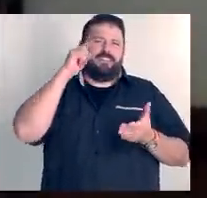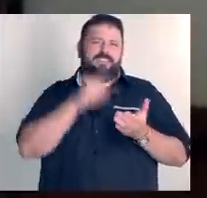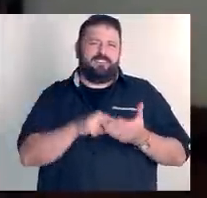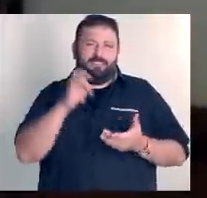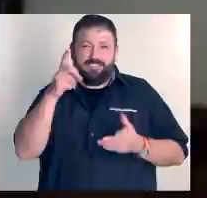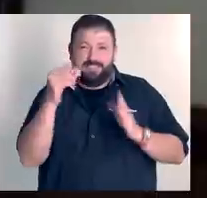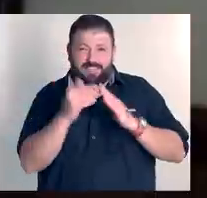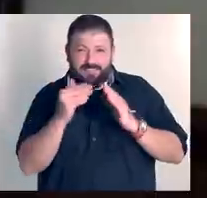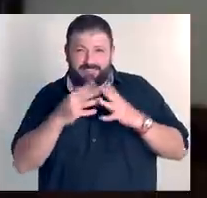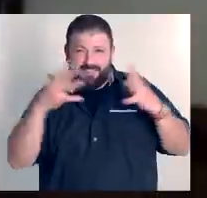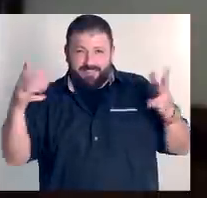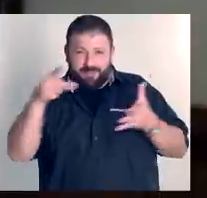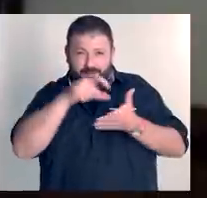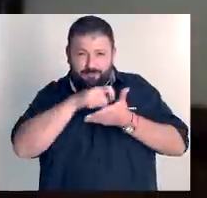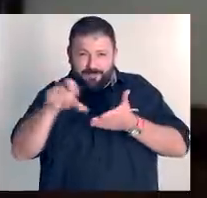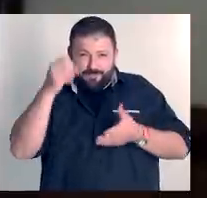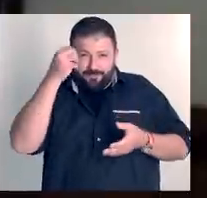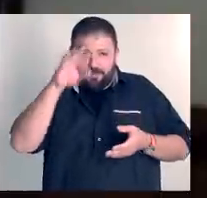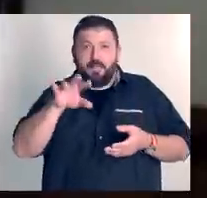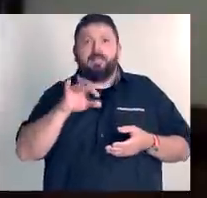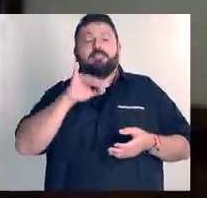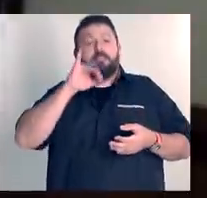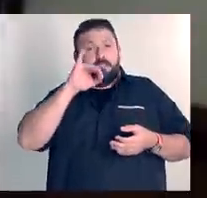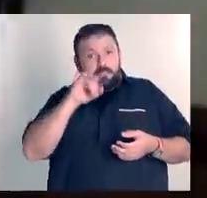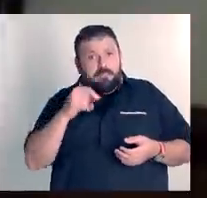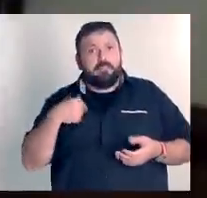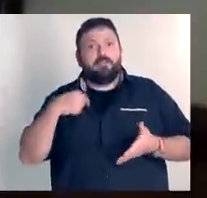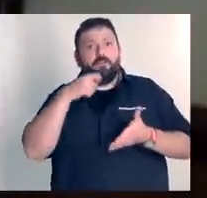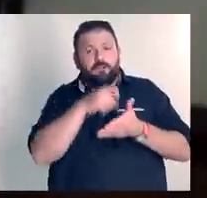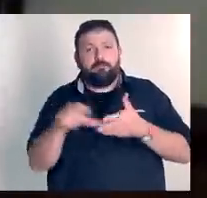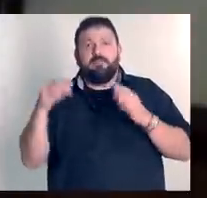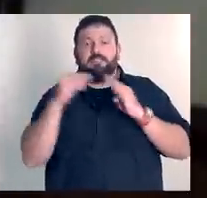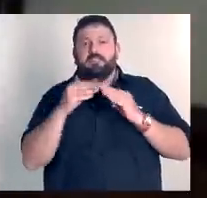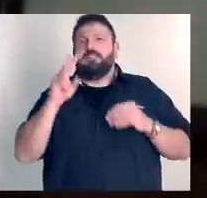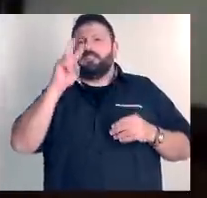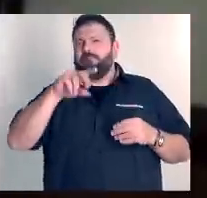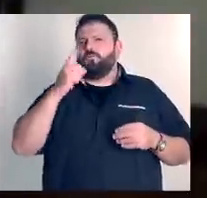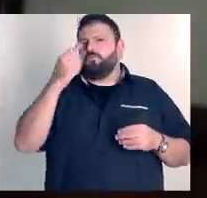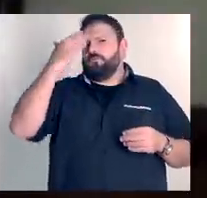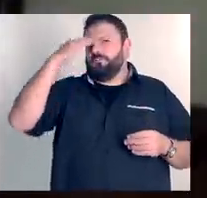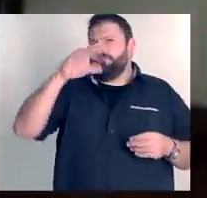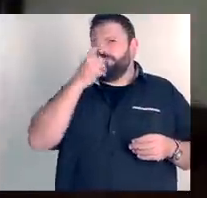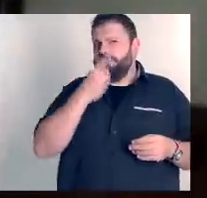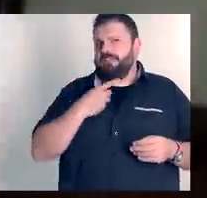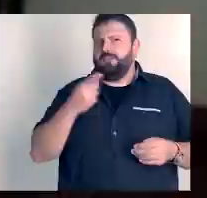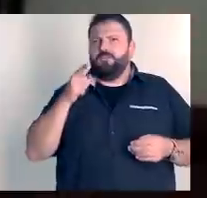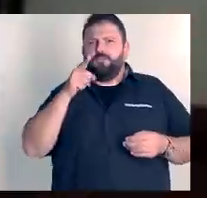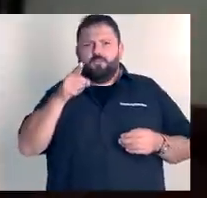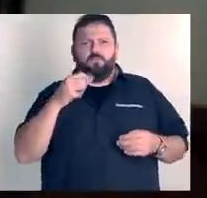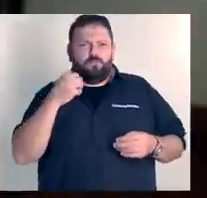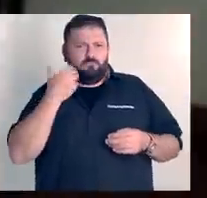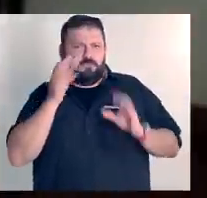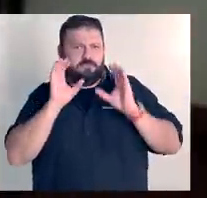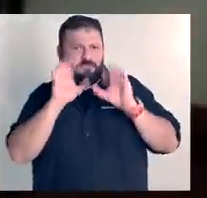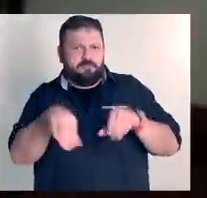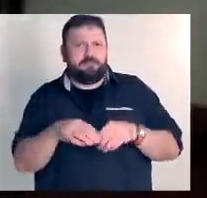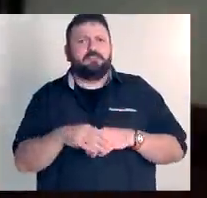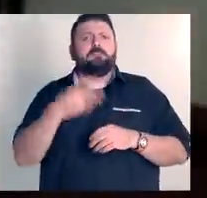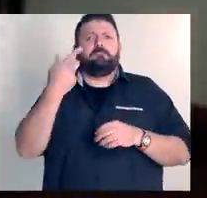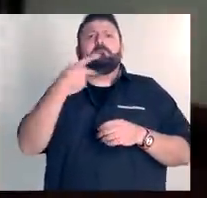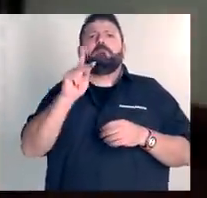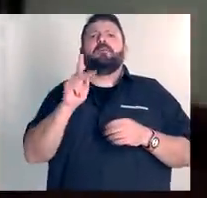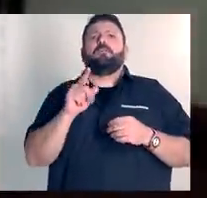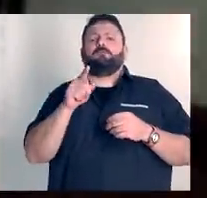con Omnilife, pero te veo tan convencida. Una vez me dijo un señor eso, me dijo que sí me quiero inscribir, porque no vaya a ser que sí